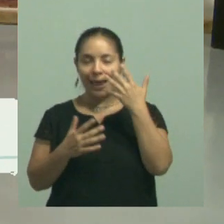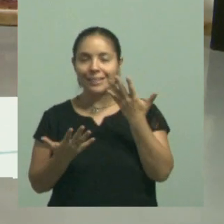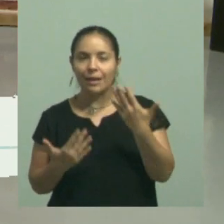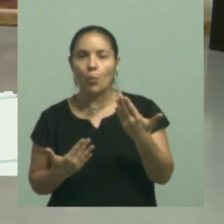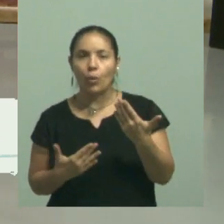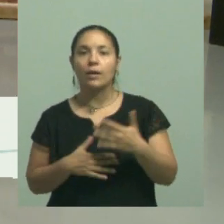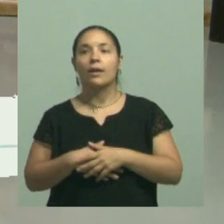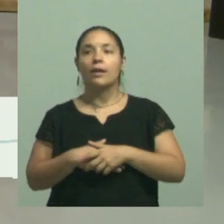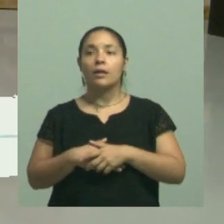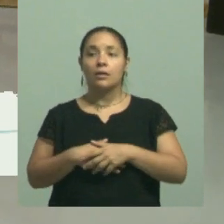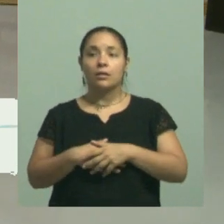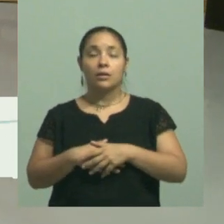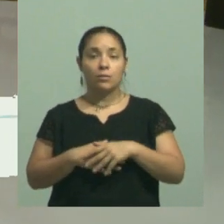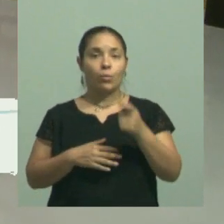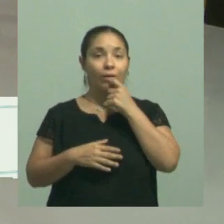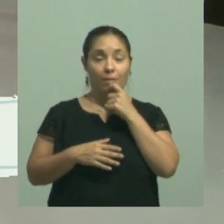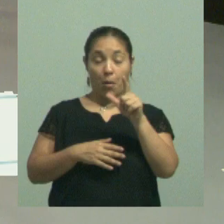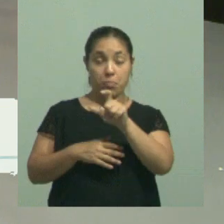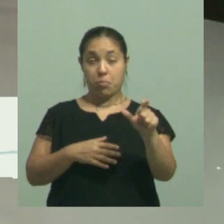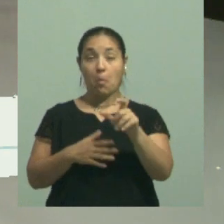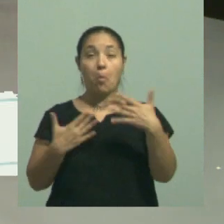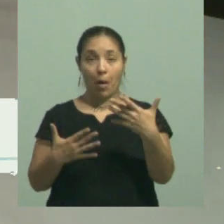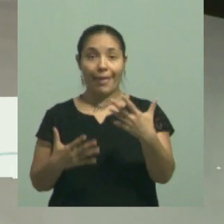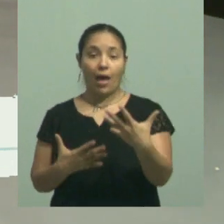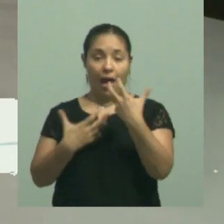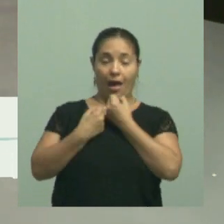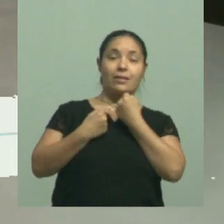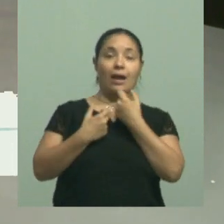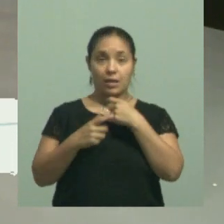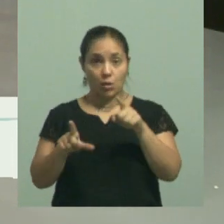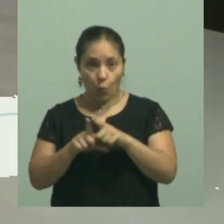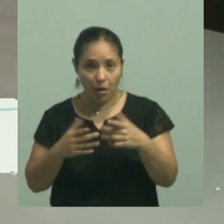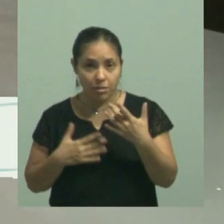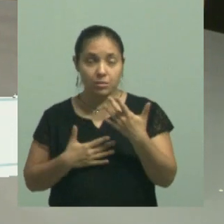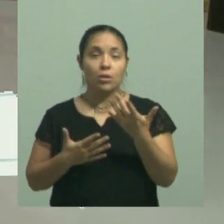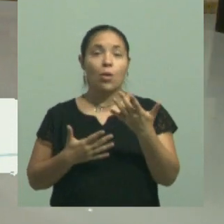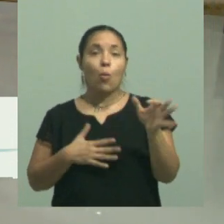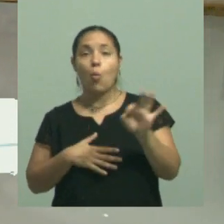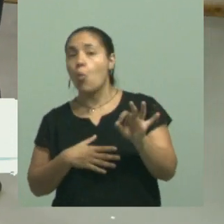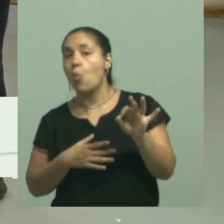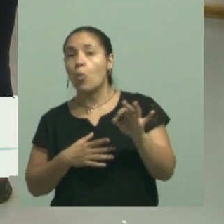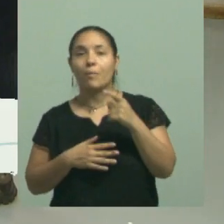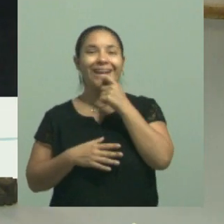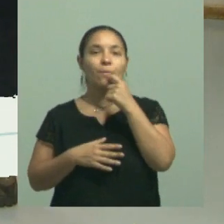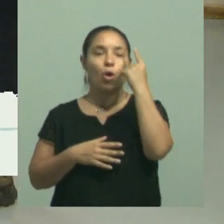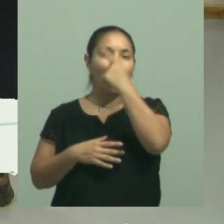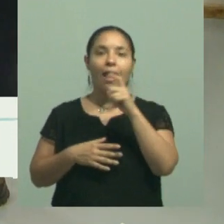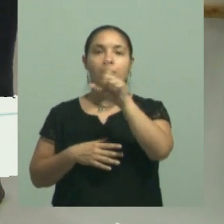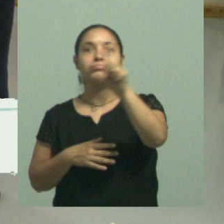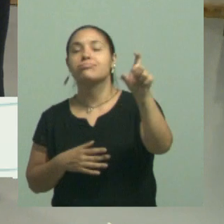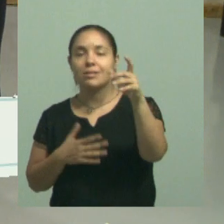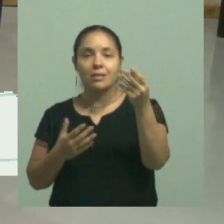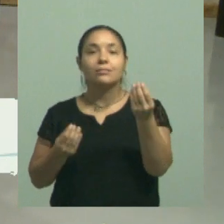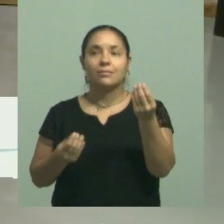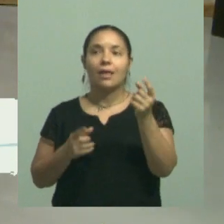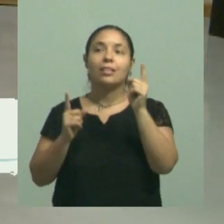y lo mismo tiene posibilidad de atacarte igual? Lo que pasa es que... Porque a veces no sé si le da directamente en la cara, ¿no? Con el gas pimienta y lo otro